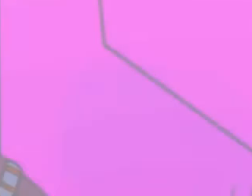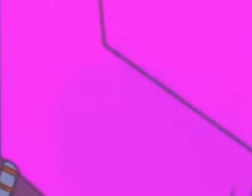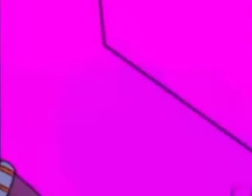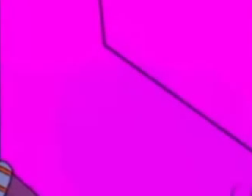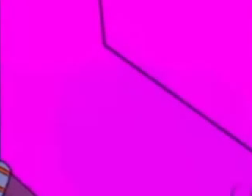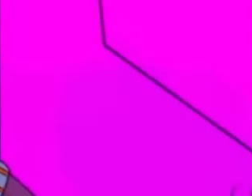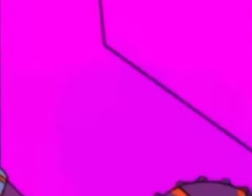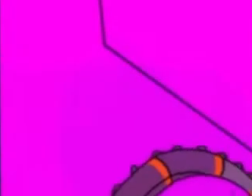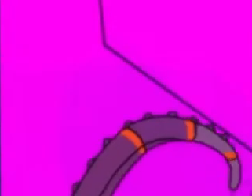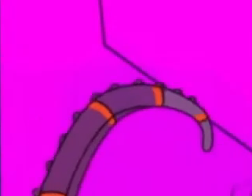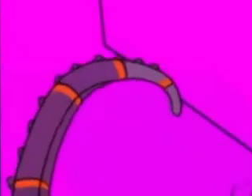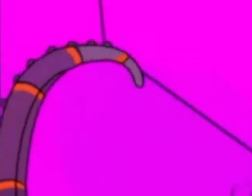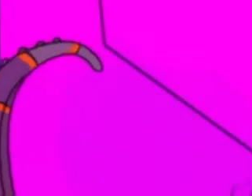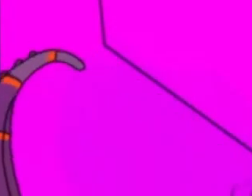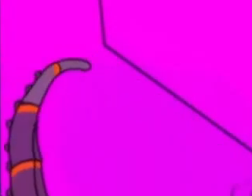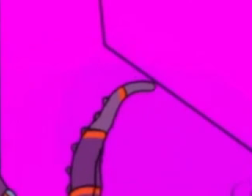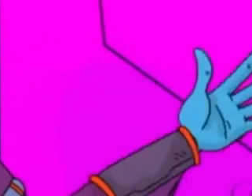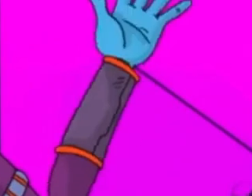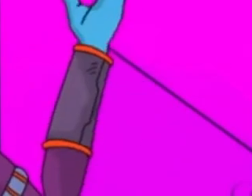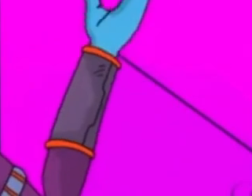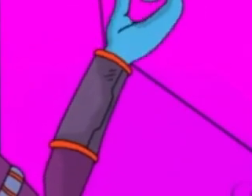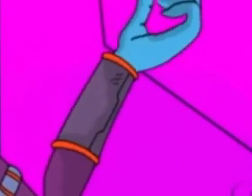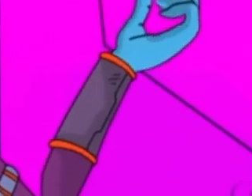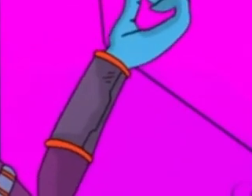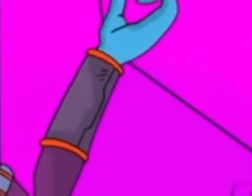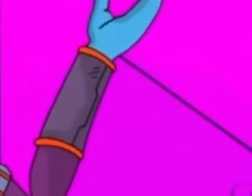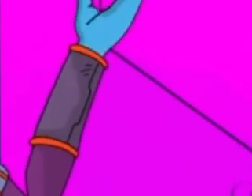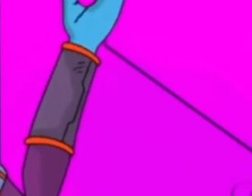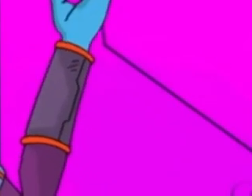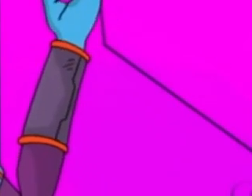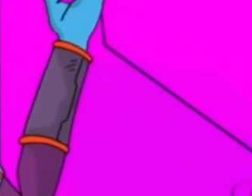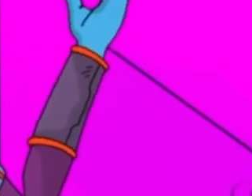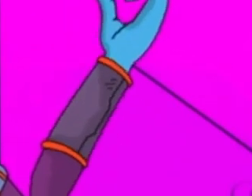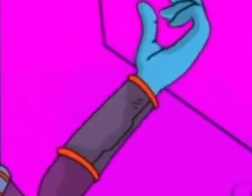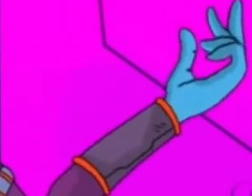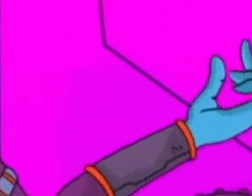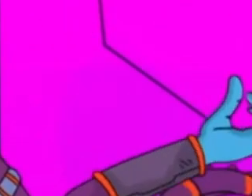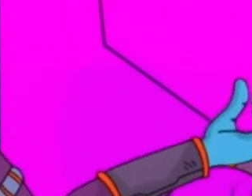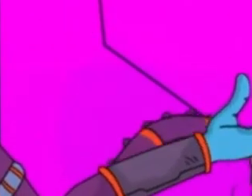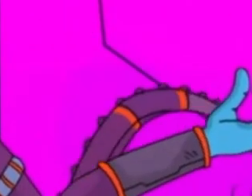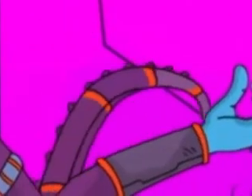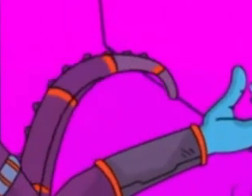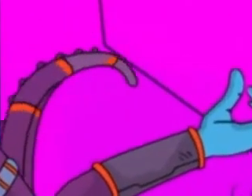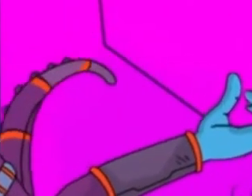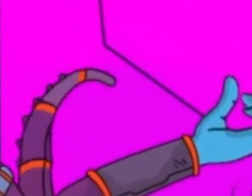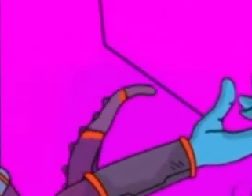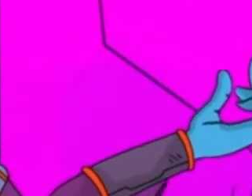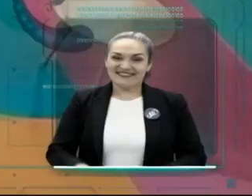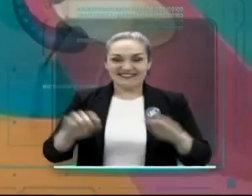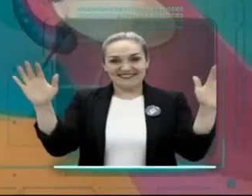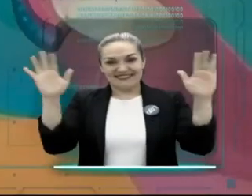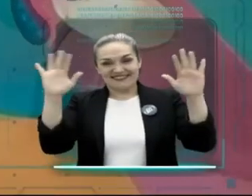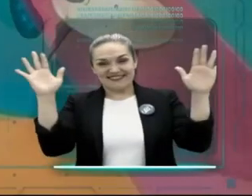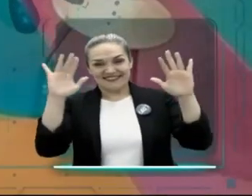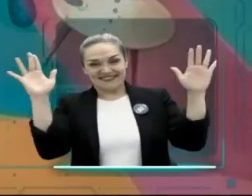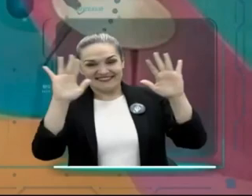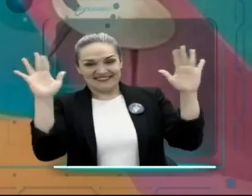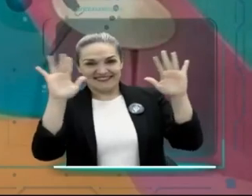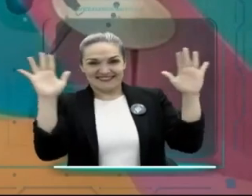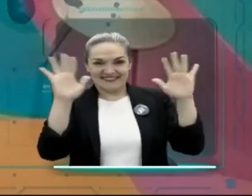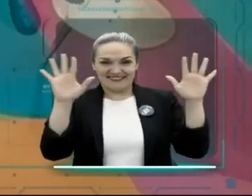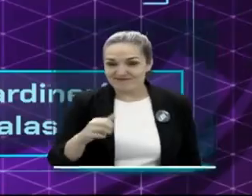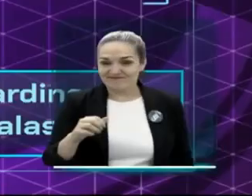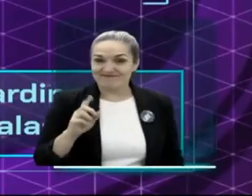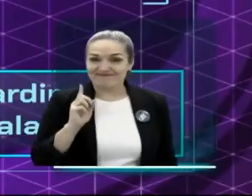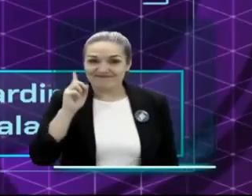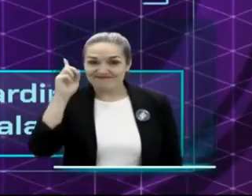A ver. Una super noticia. ¿Cuál? Hoy tenemos una super especialista para estrenar nuestra nueva temporada de Profe en tu Casa. Nos acompaña nada más y